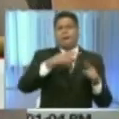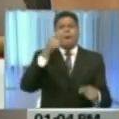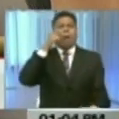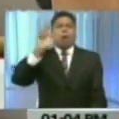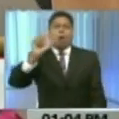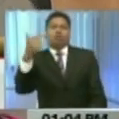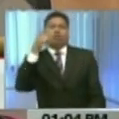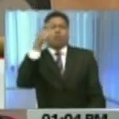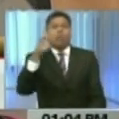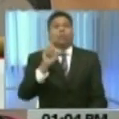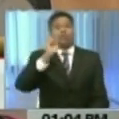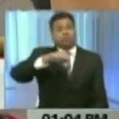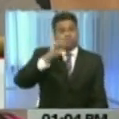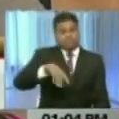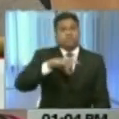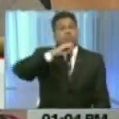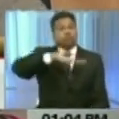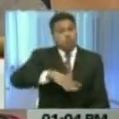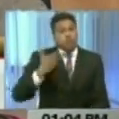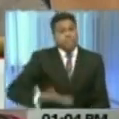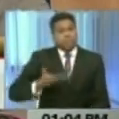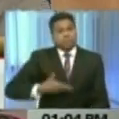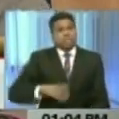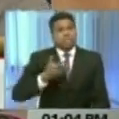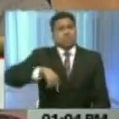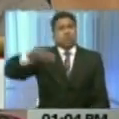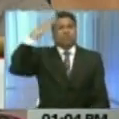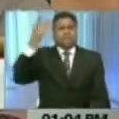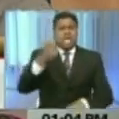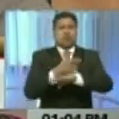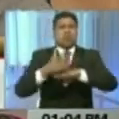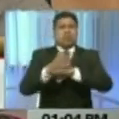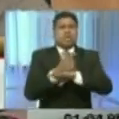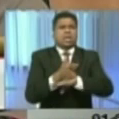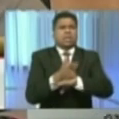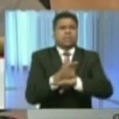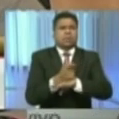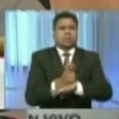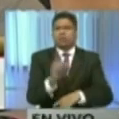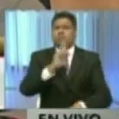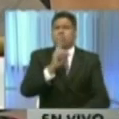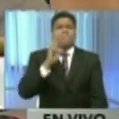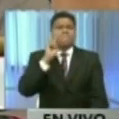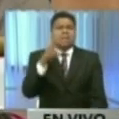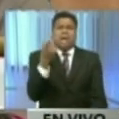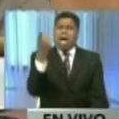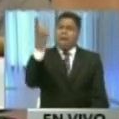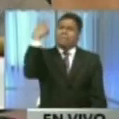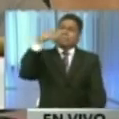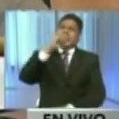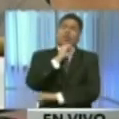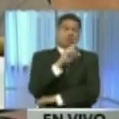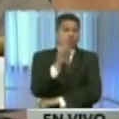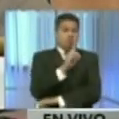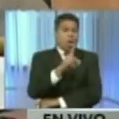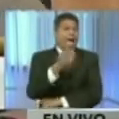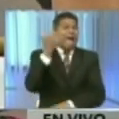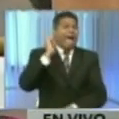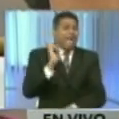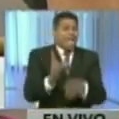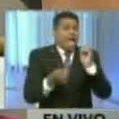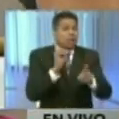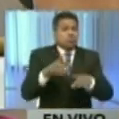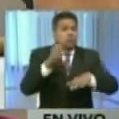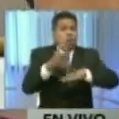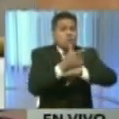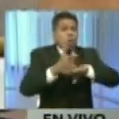historia. Yo sé de gobiernos que dicen que es mejor no ver al pasado, que es mejor no leer la